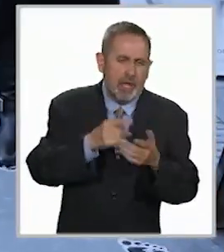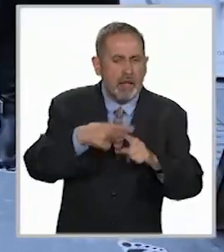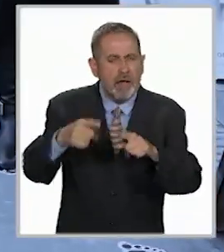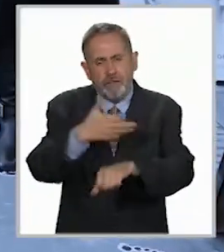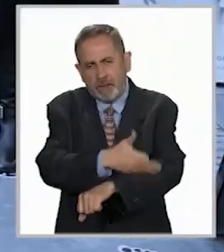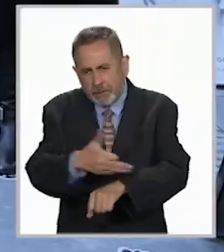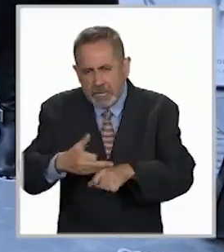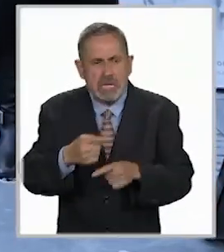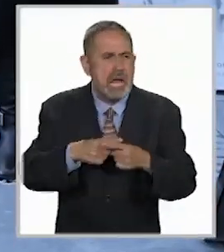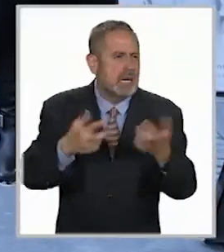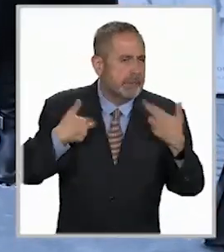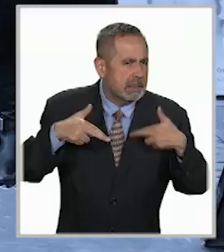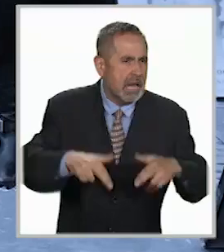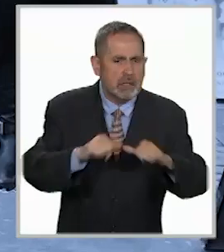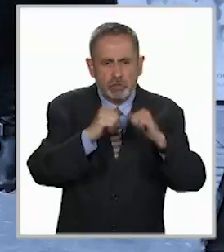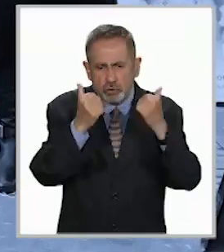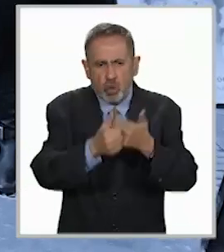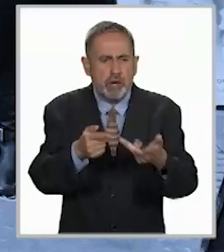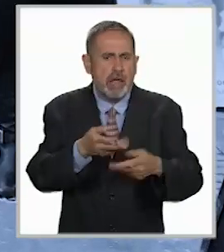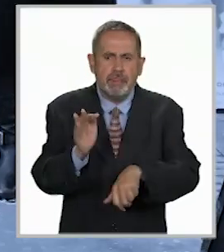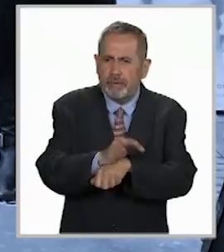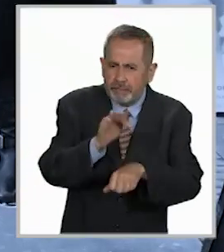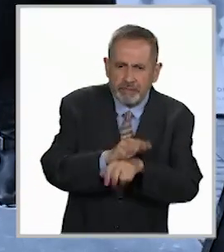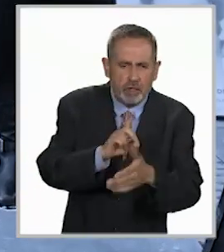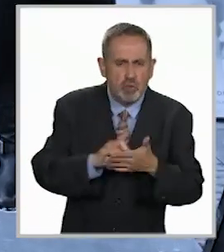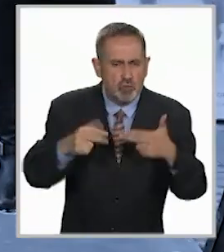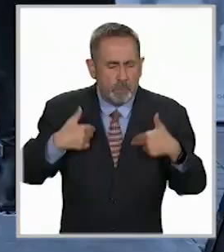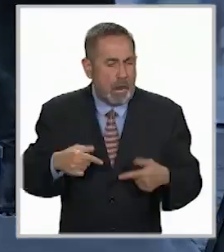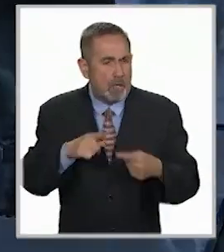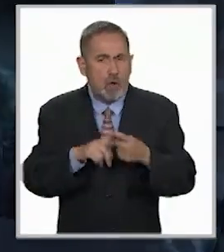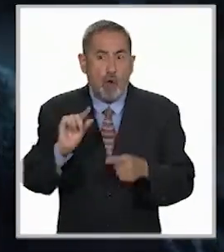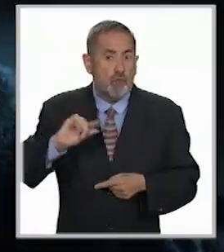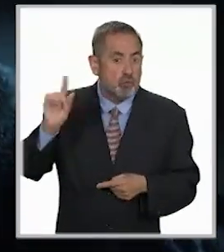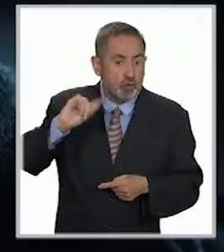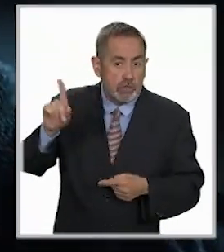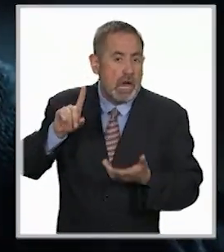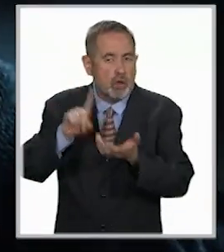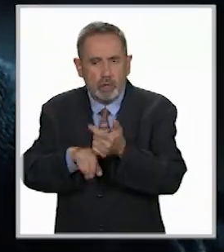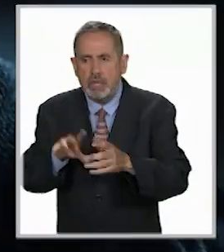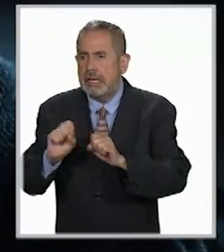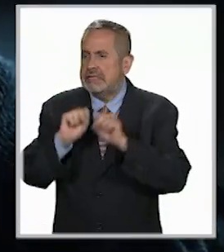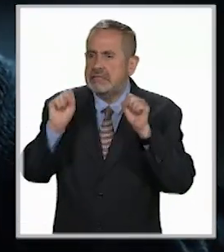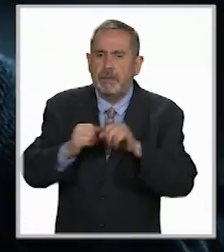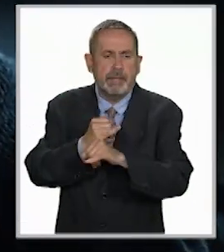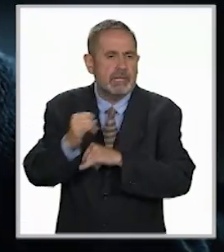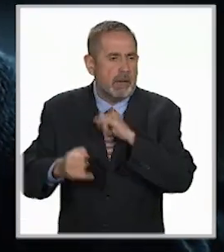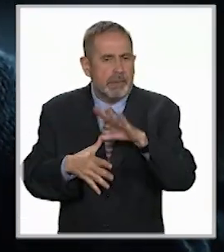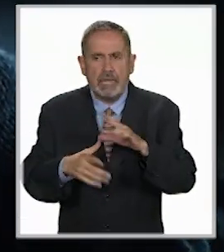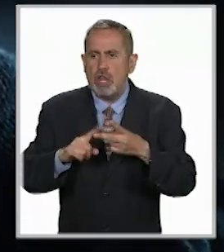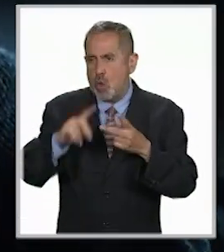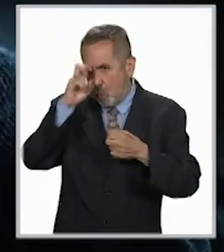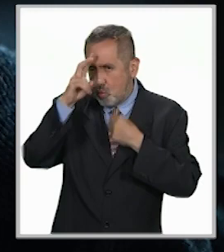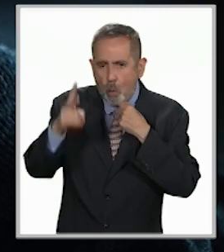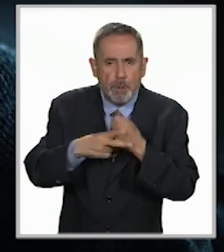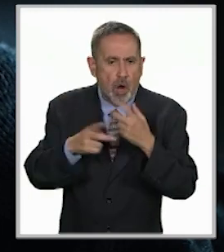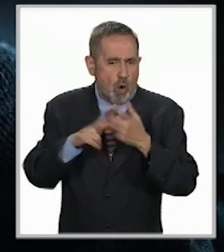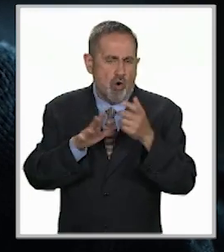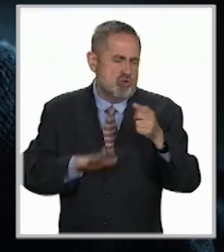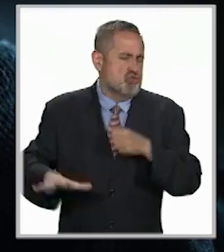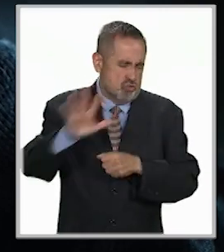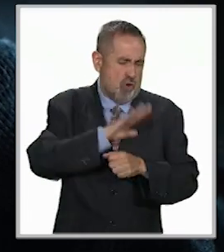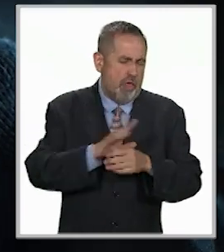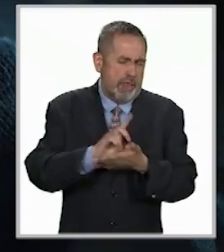de familiares, representantes de organizaciones defensoras de derechos humanos, funcionarios de los sistemas interamericano,